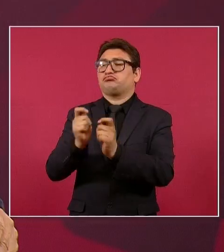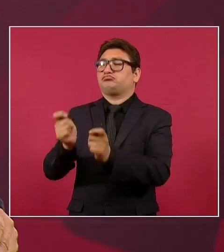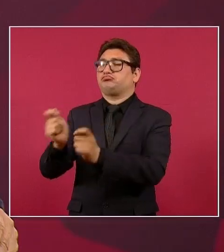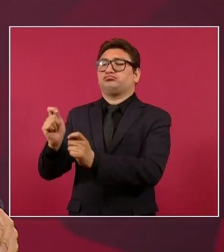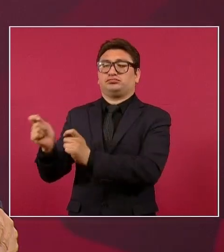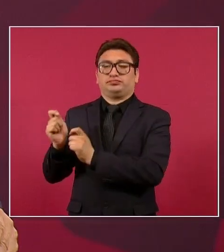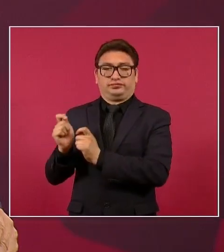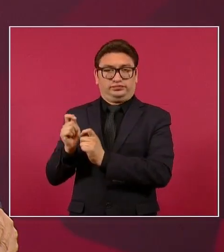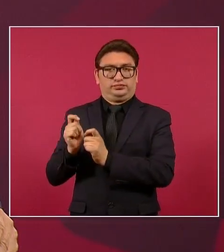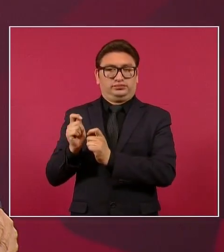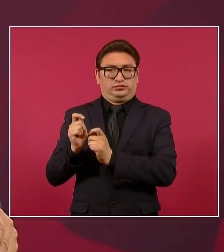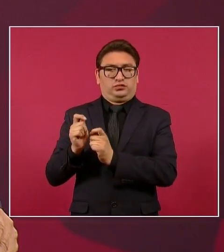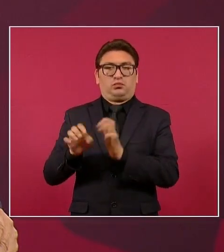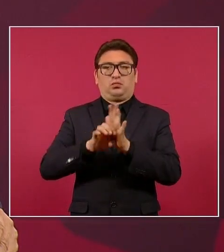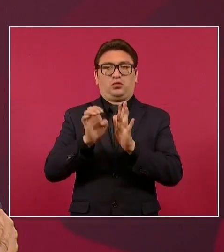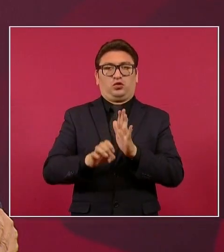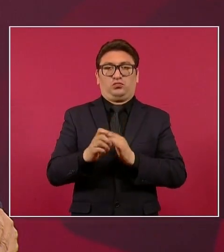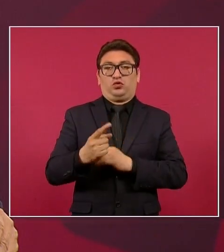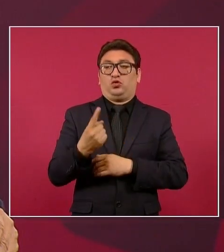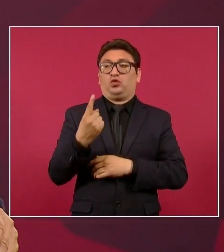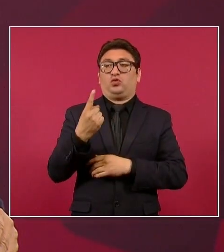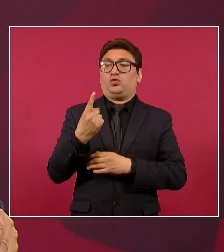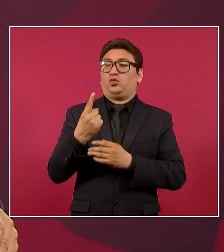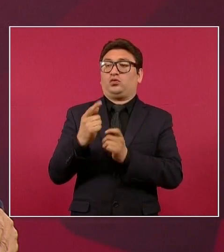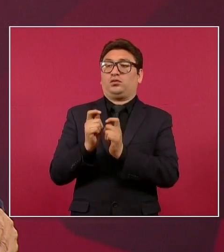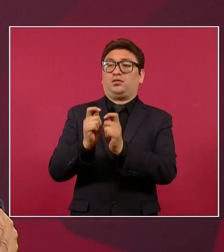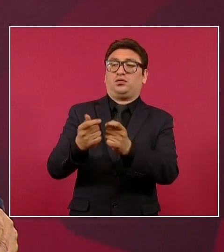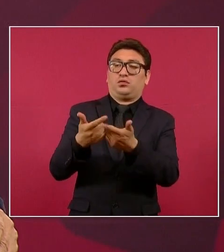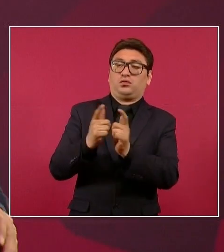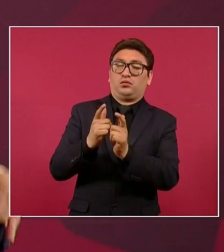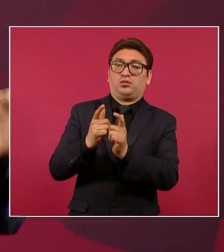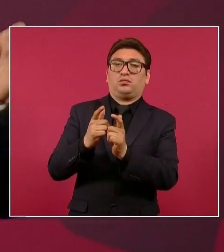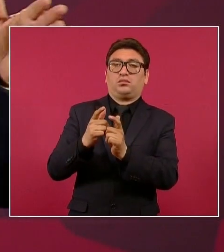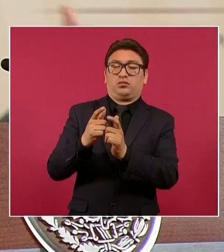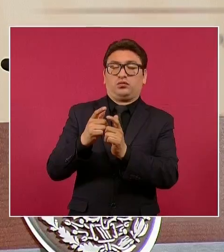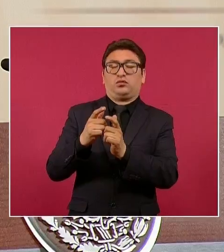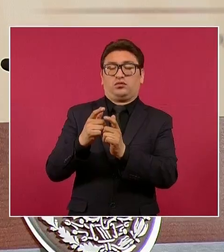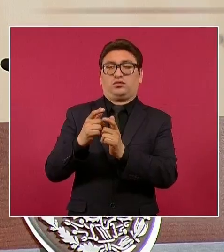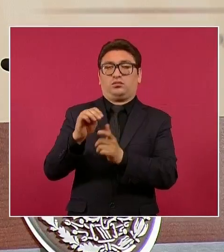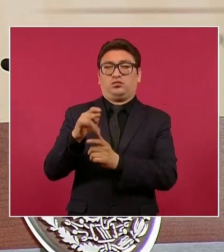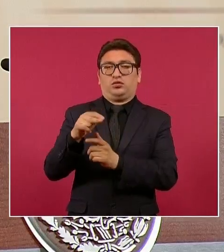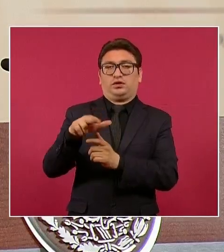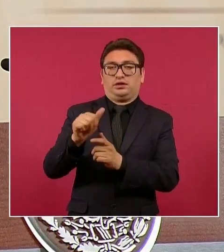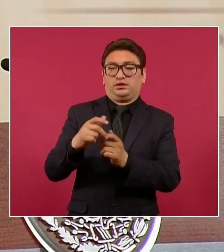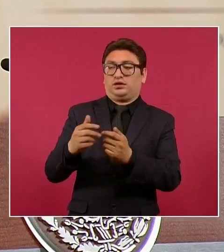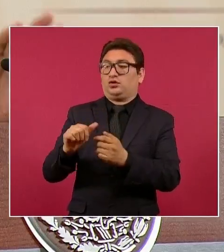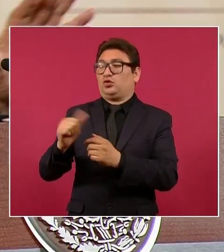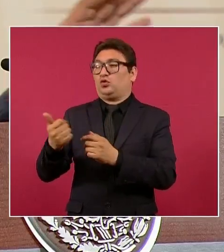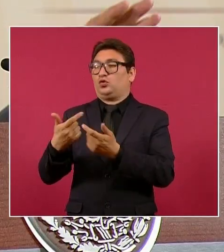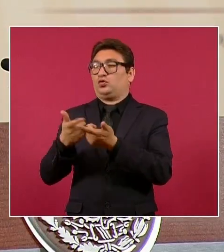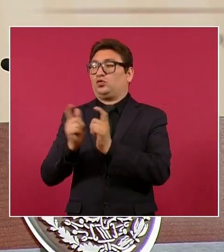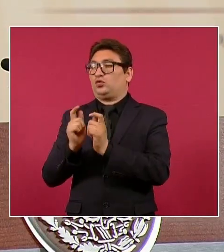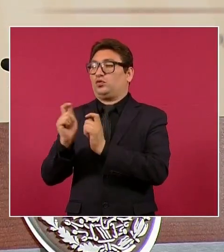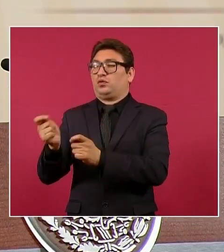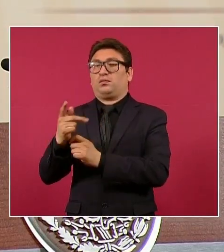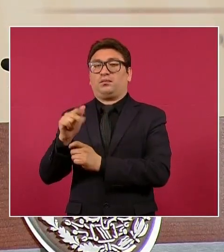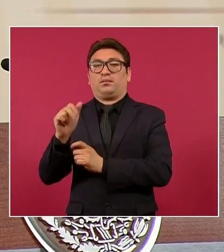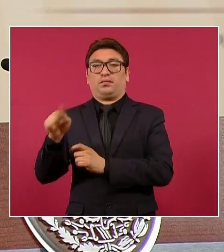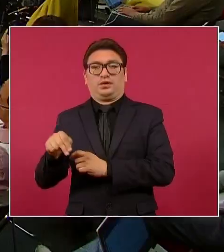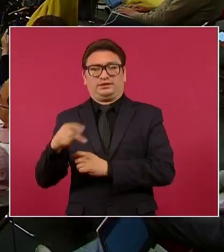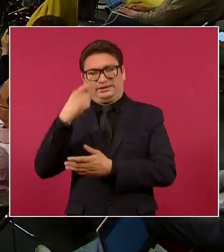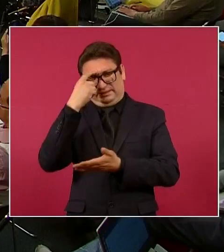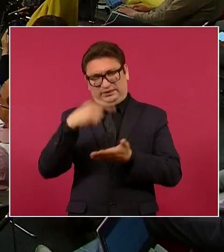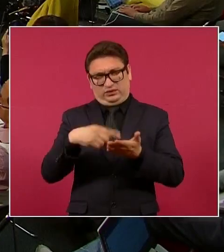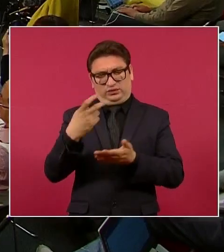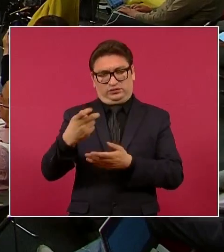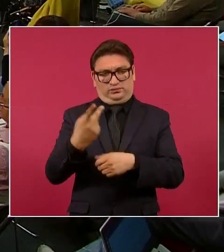que uno para Morena y otro para el PAN, creo que así fue,